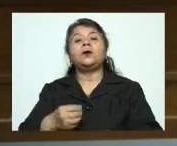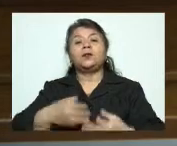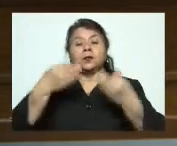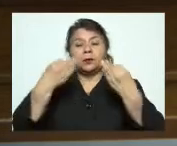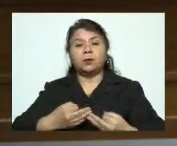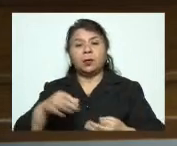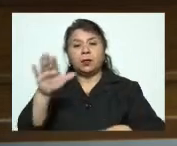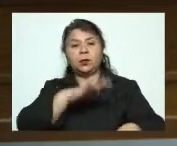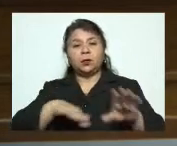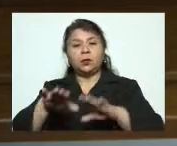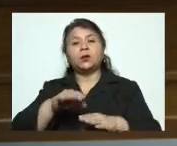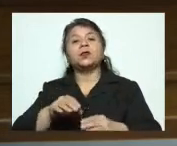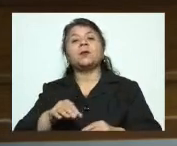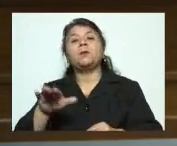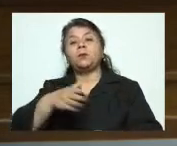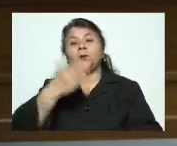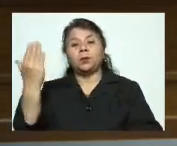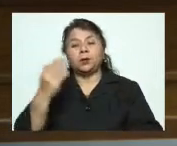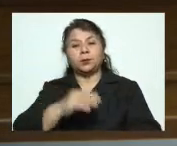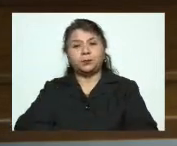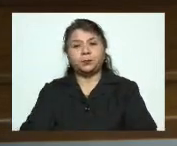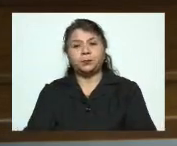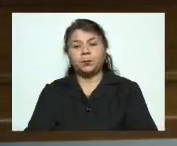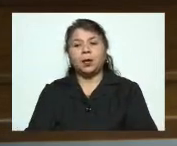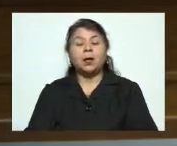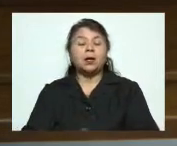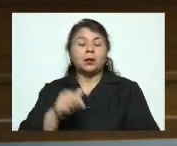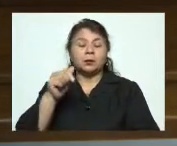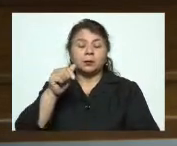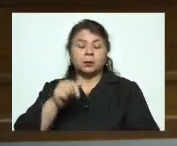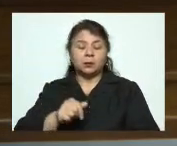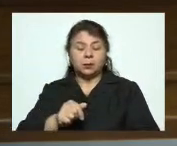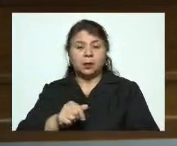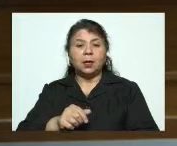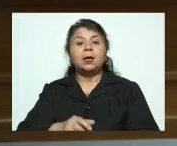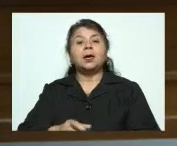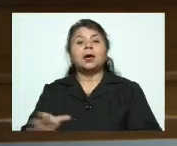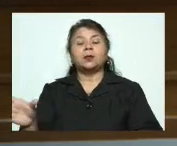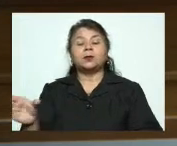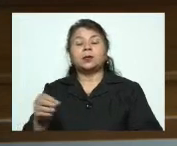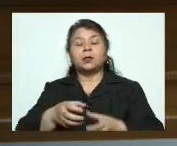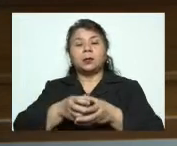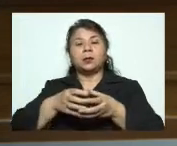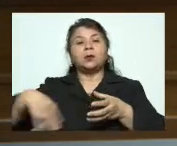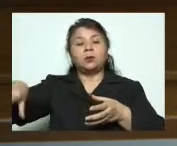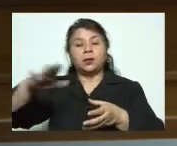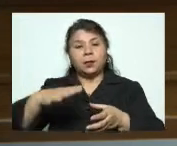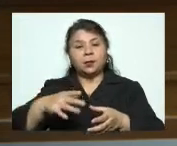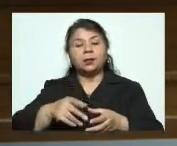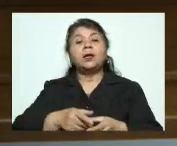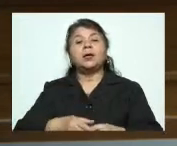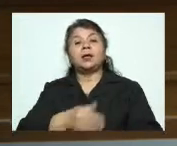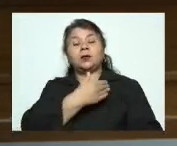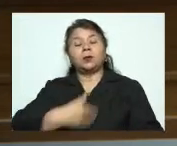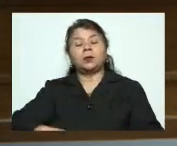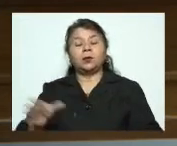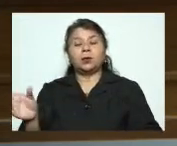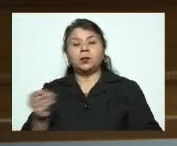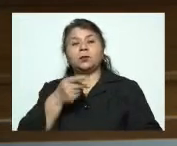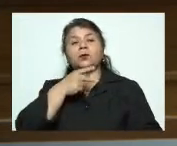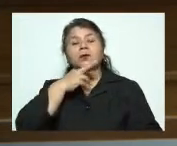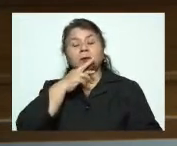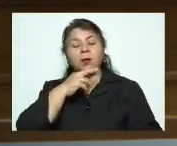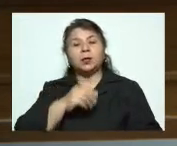doctor Carlos Munizaga. Seguidamente se dirige a la comunidad el gobernador de todos los sanjuaninos,